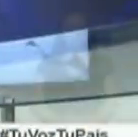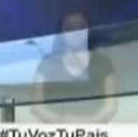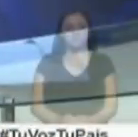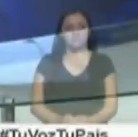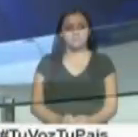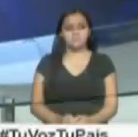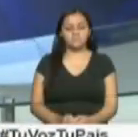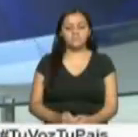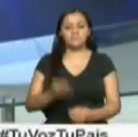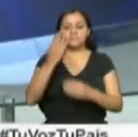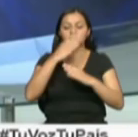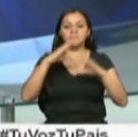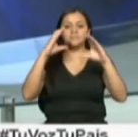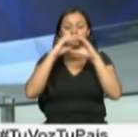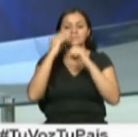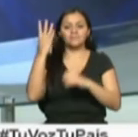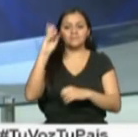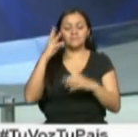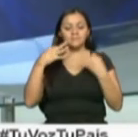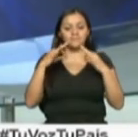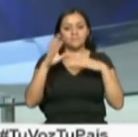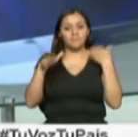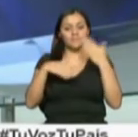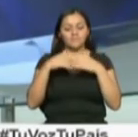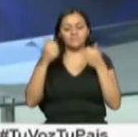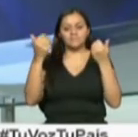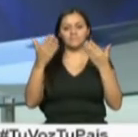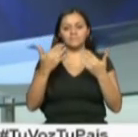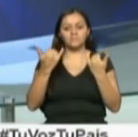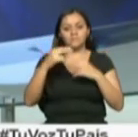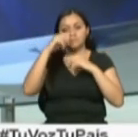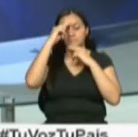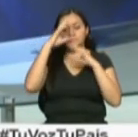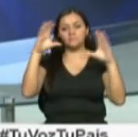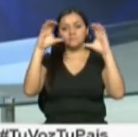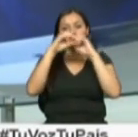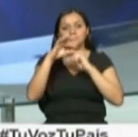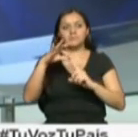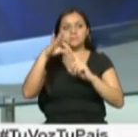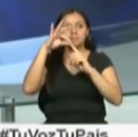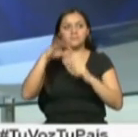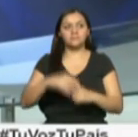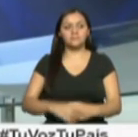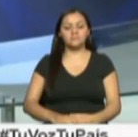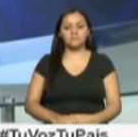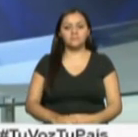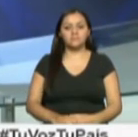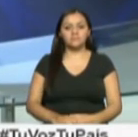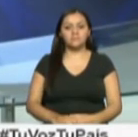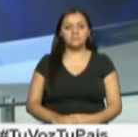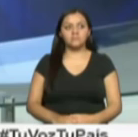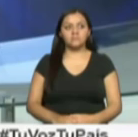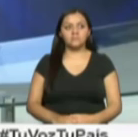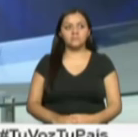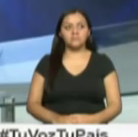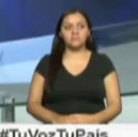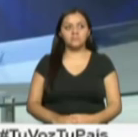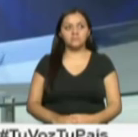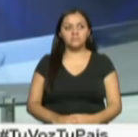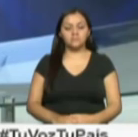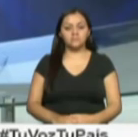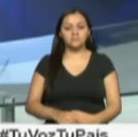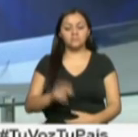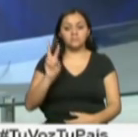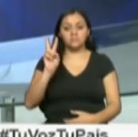Buenas noches, jueves 16 de febrero. Sean todos bienvenidos a su noticiero ciudadano, emisión estelar. Empecemos con la información. Dos